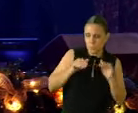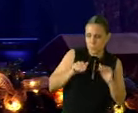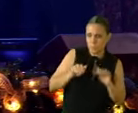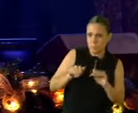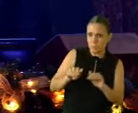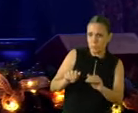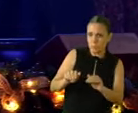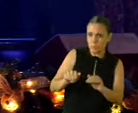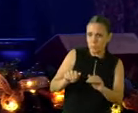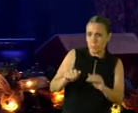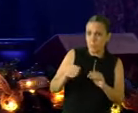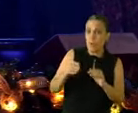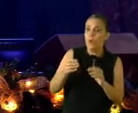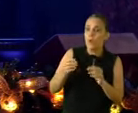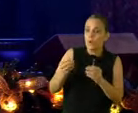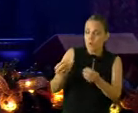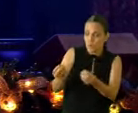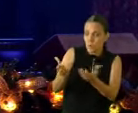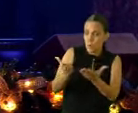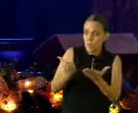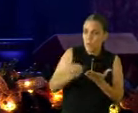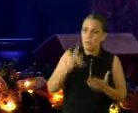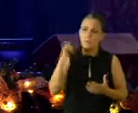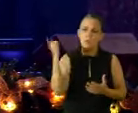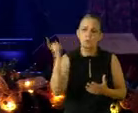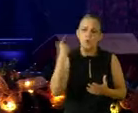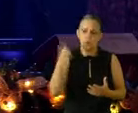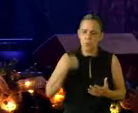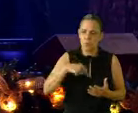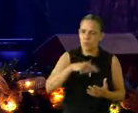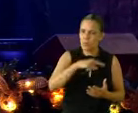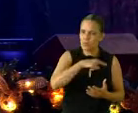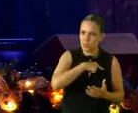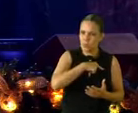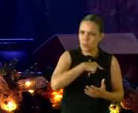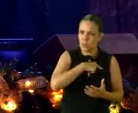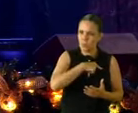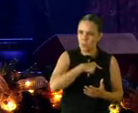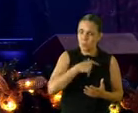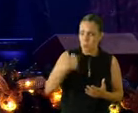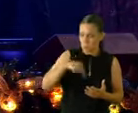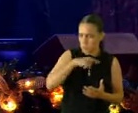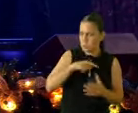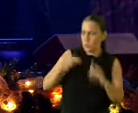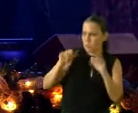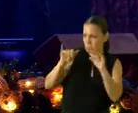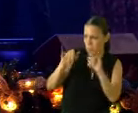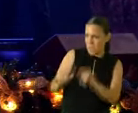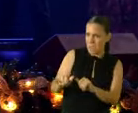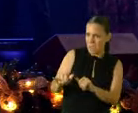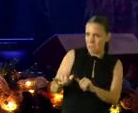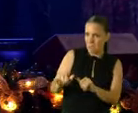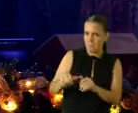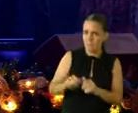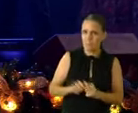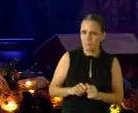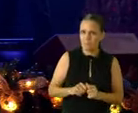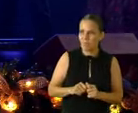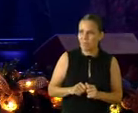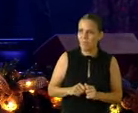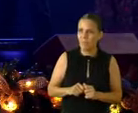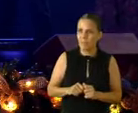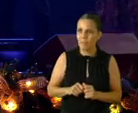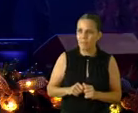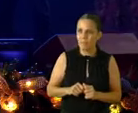a nosotros solamente, no había nadie más. Estuvimos ahí. Nancy está en el récord